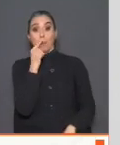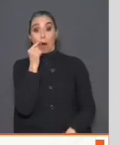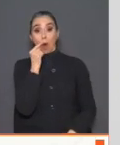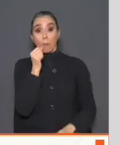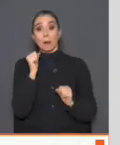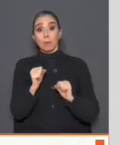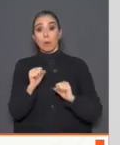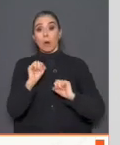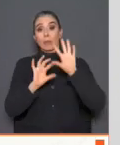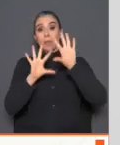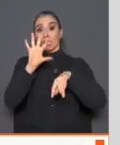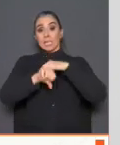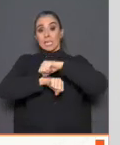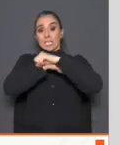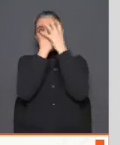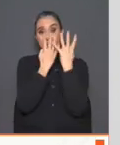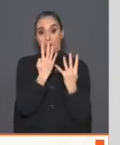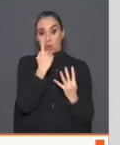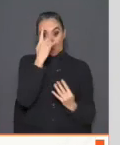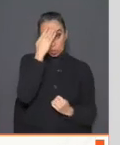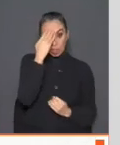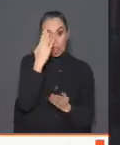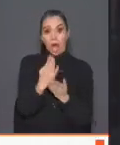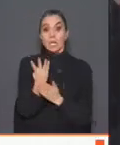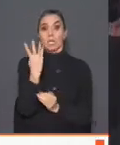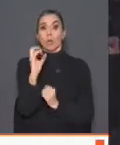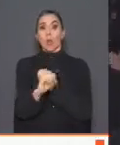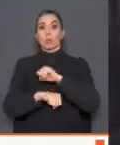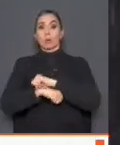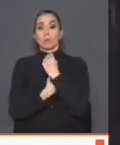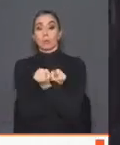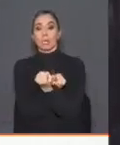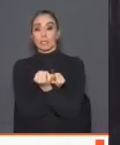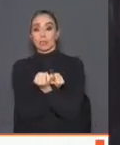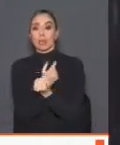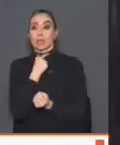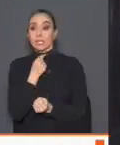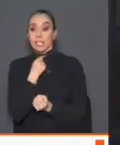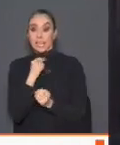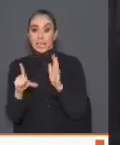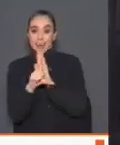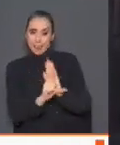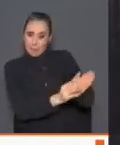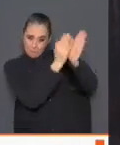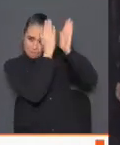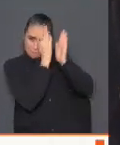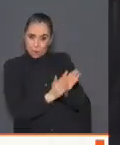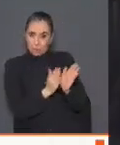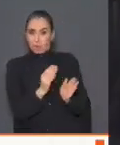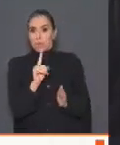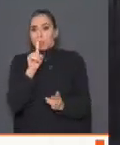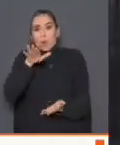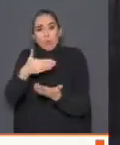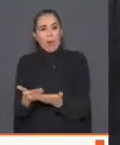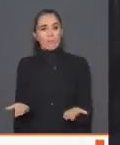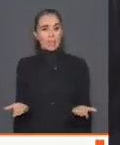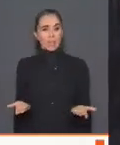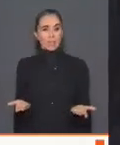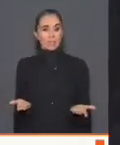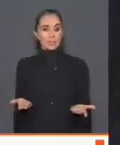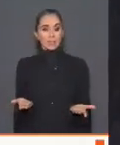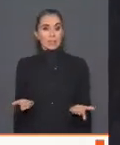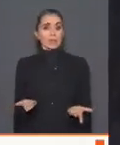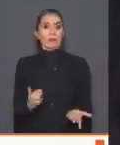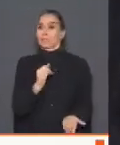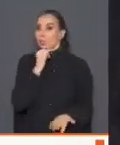desde 15 años y un día a 40 años de prisión. Que le caiga la ley como corresponde alguna vez, porque no sé,